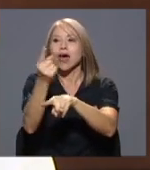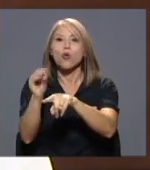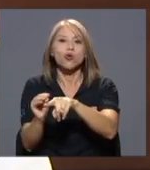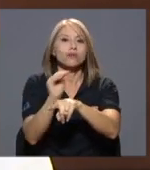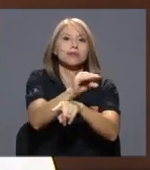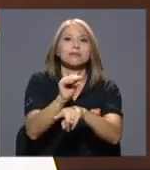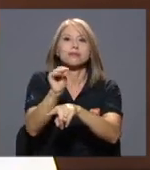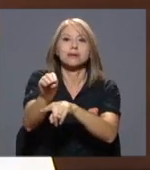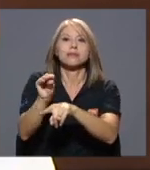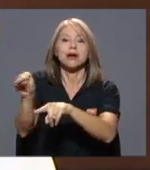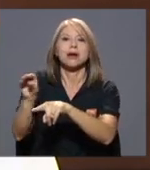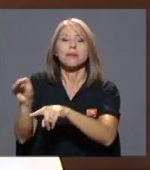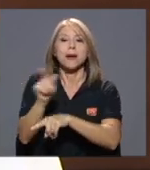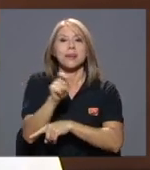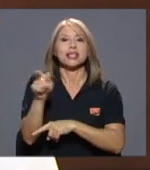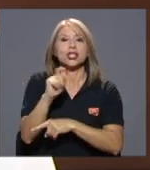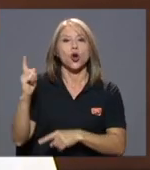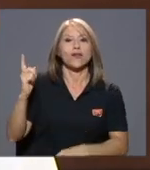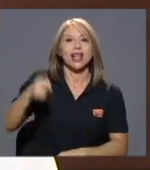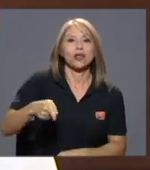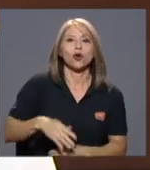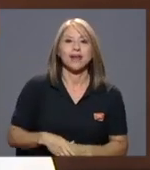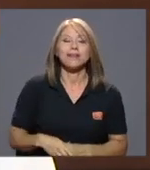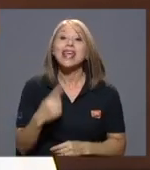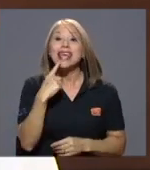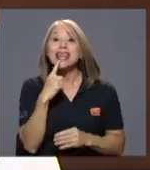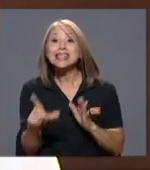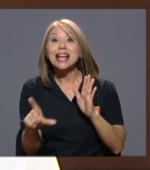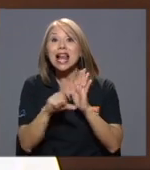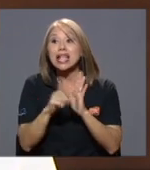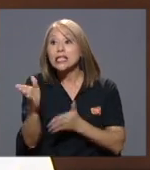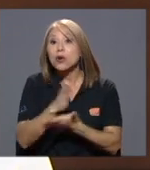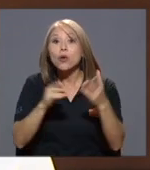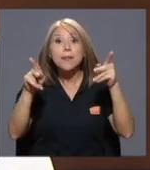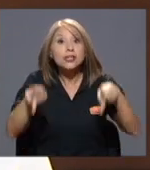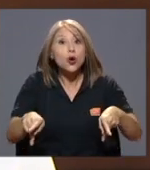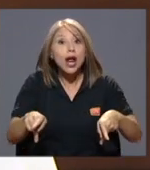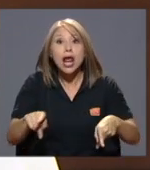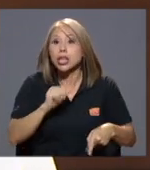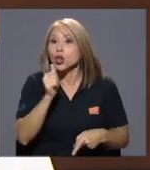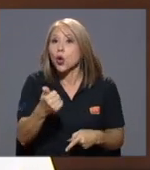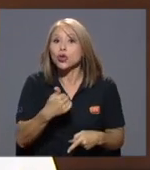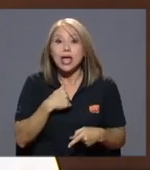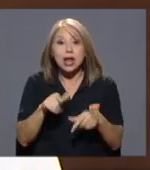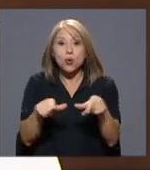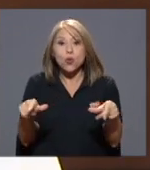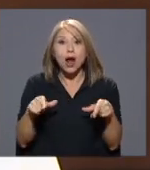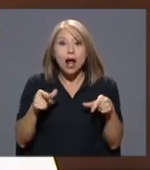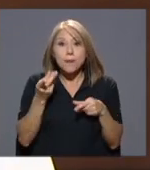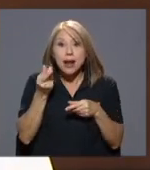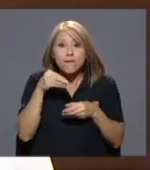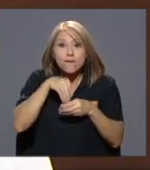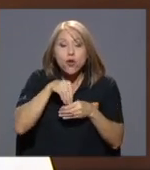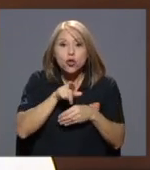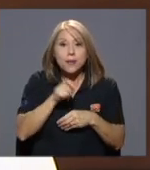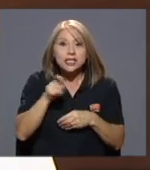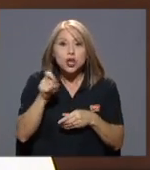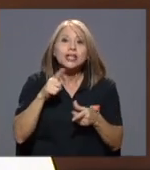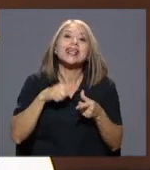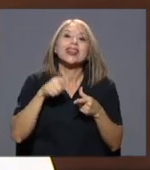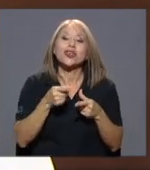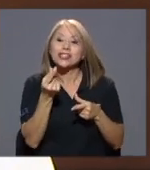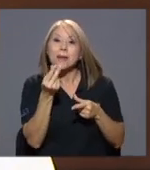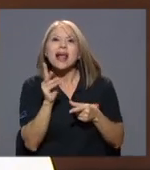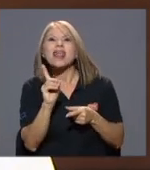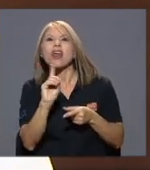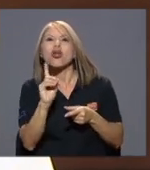Ley de Protección al Trabajador dice que si alguien no tiene fondo, digamos, va a la caja hasta que decida a dónde. Pero eso es en cuanto a las tarjetas,